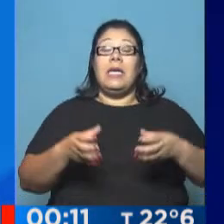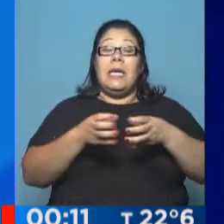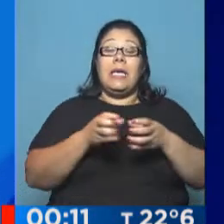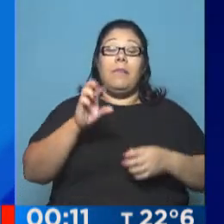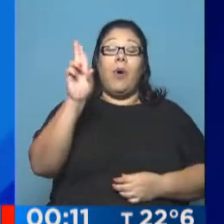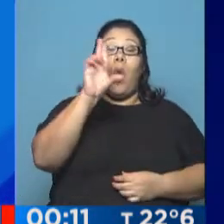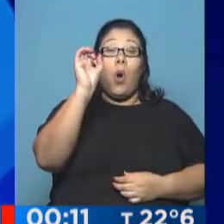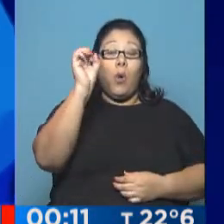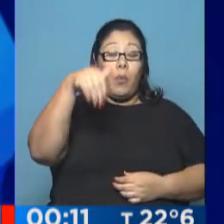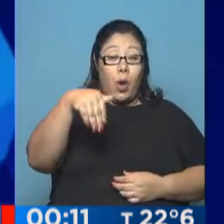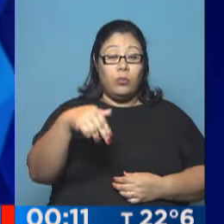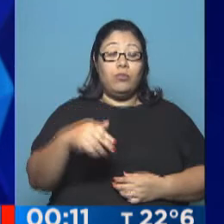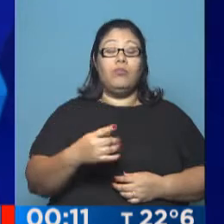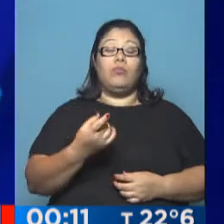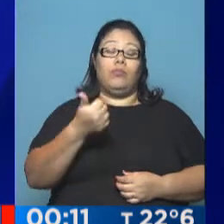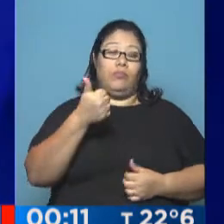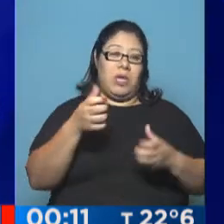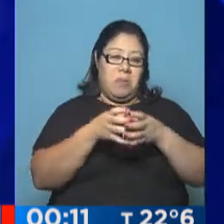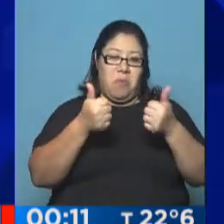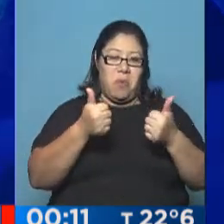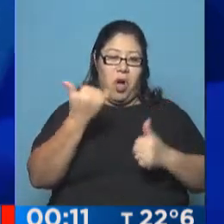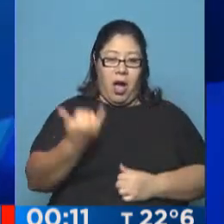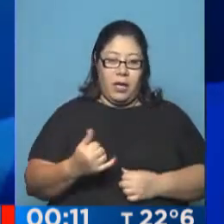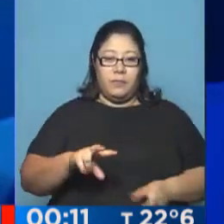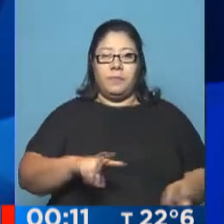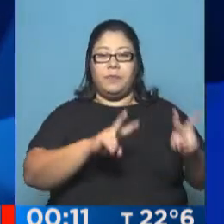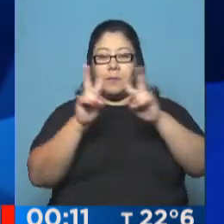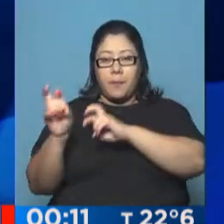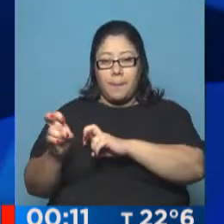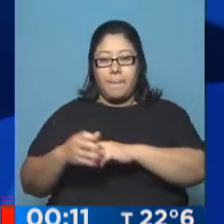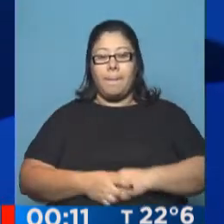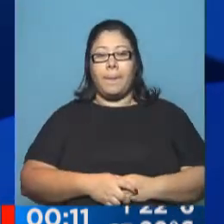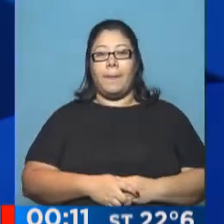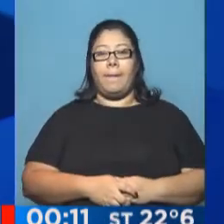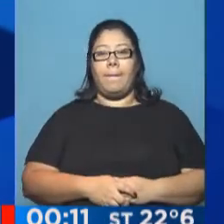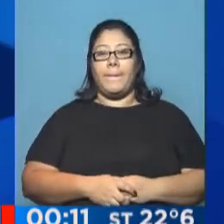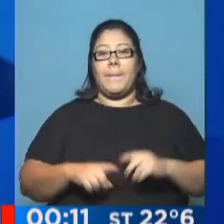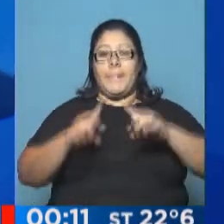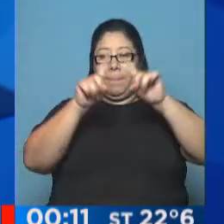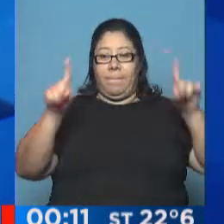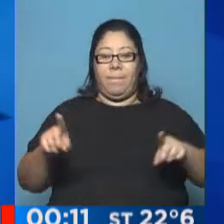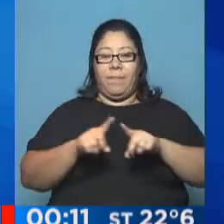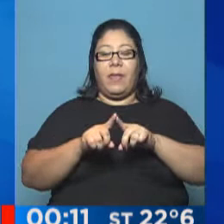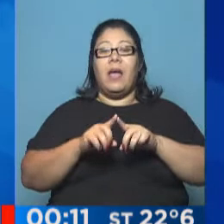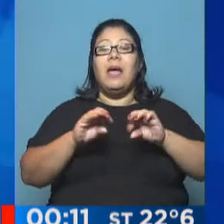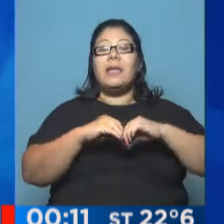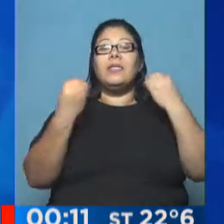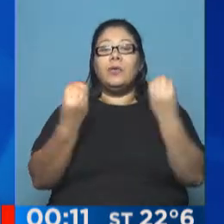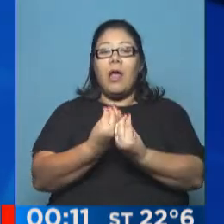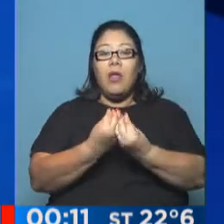equipo. Y ahora los otros resultados con Brown de Puerto Madryn, 2-1 la victoria Boca Unidos. El